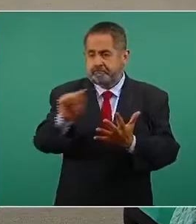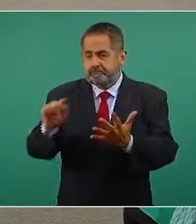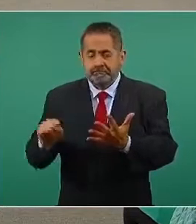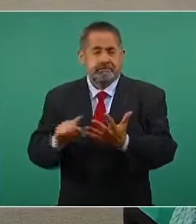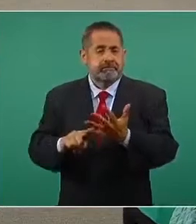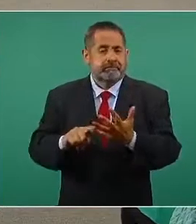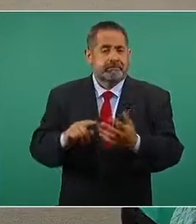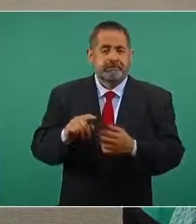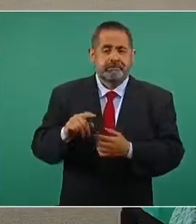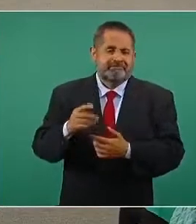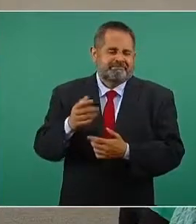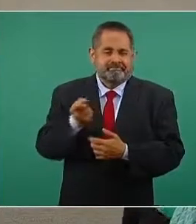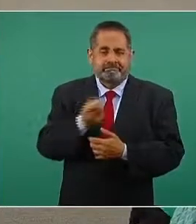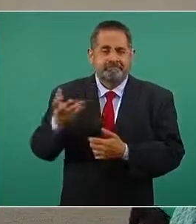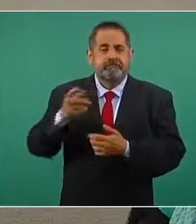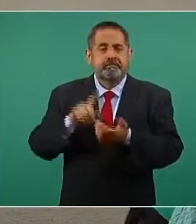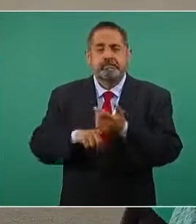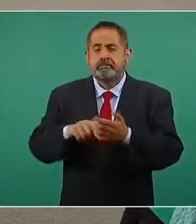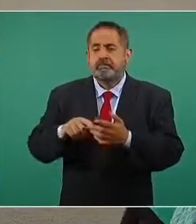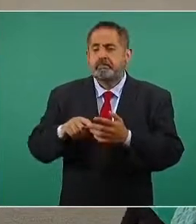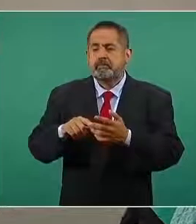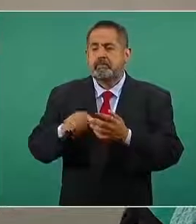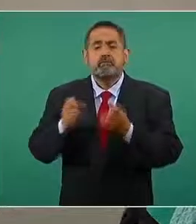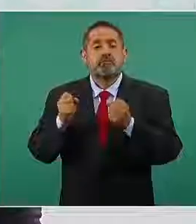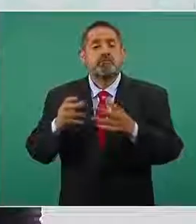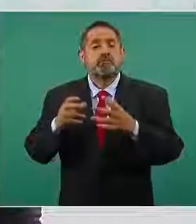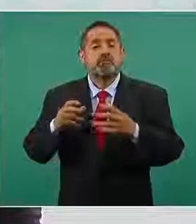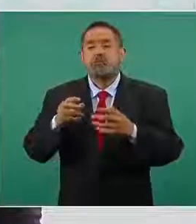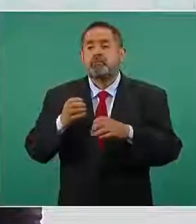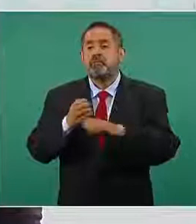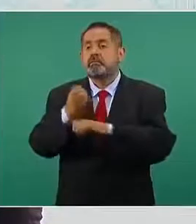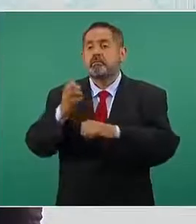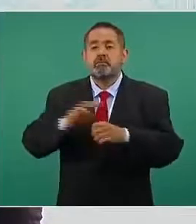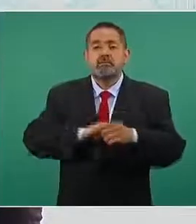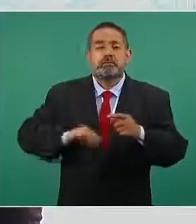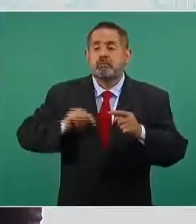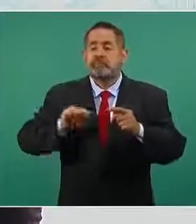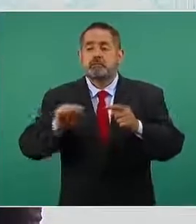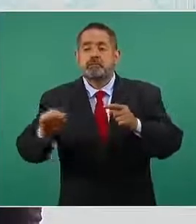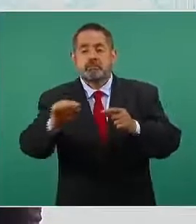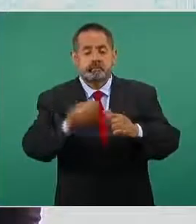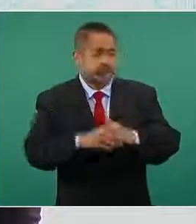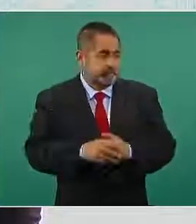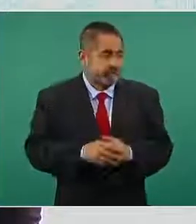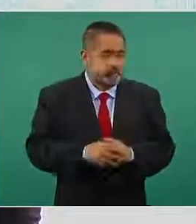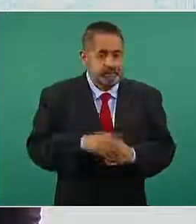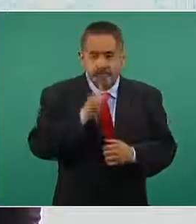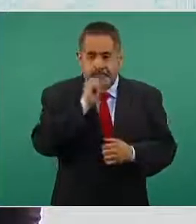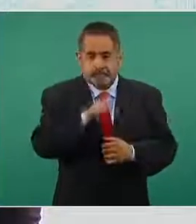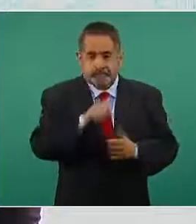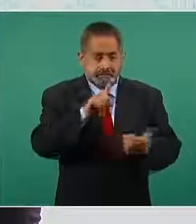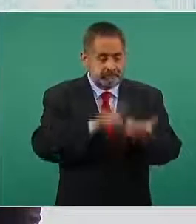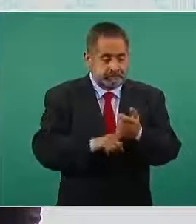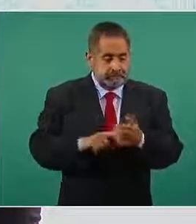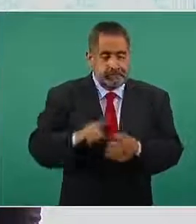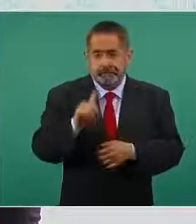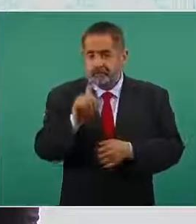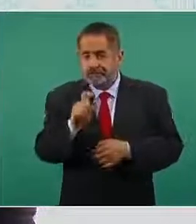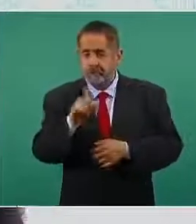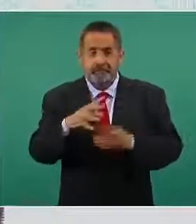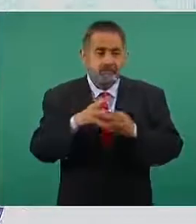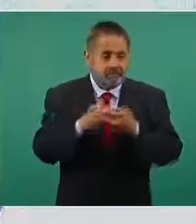Jesús, Babiacora, Acochi y Ures. Presencia de metales pesados en agua, en frutas,